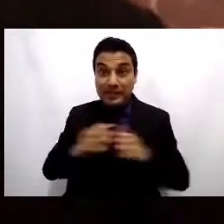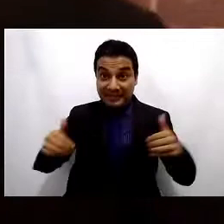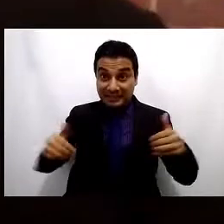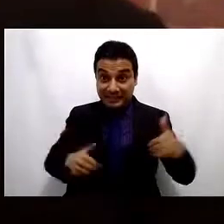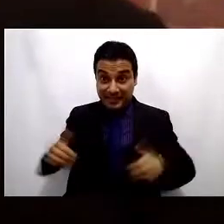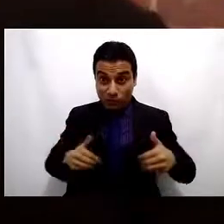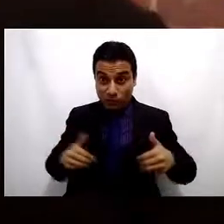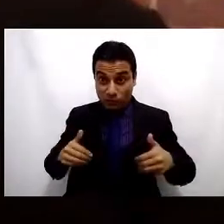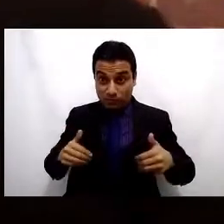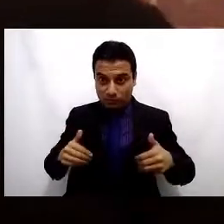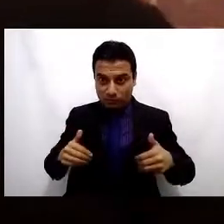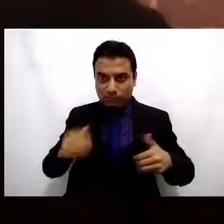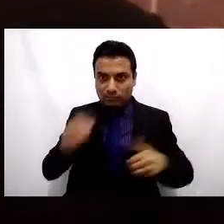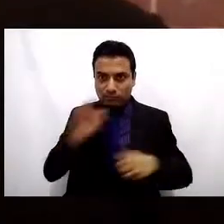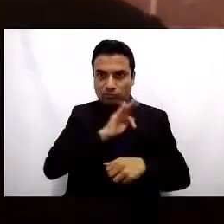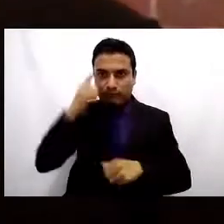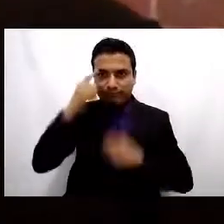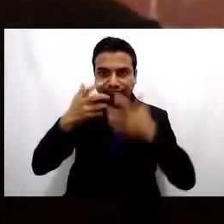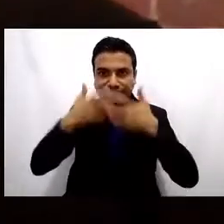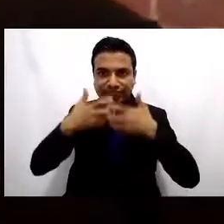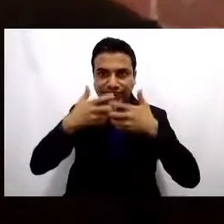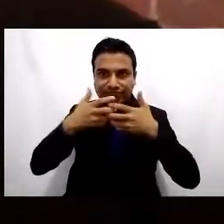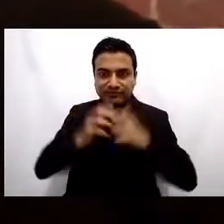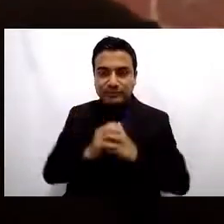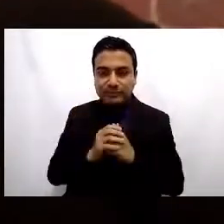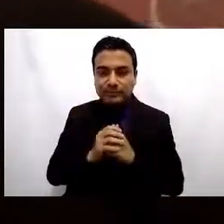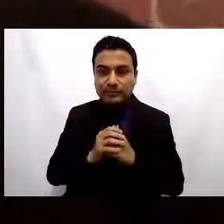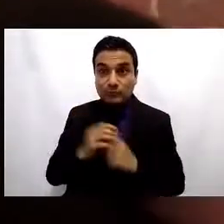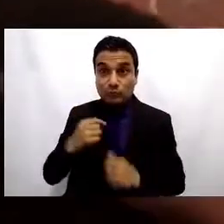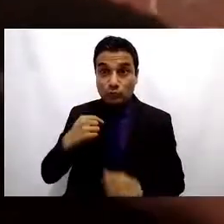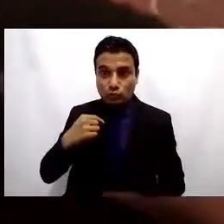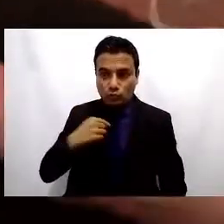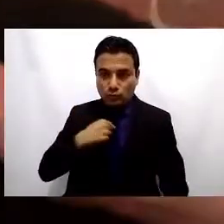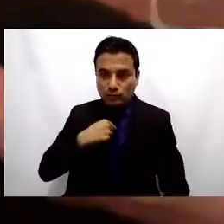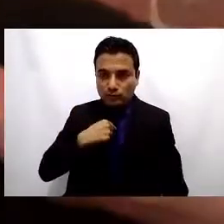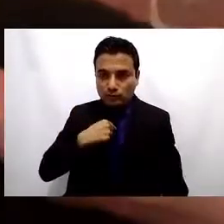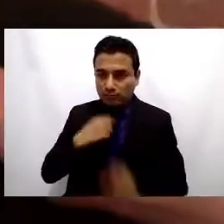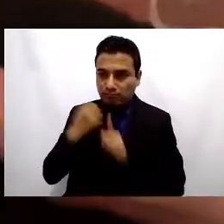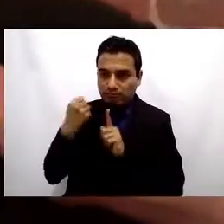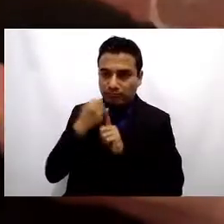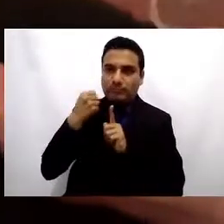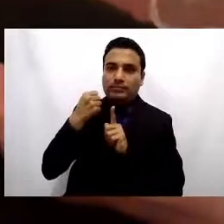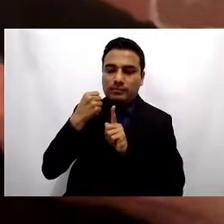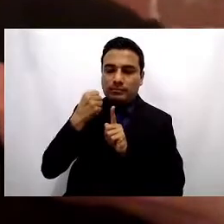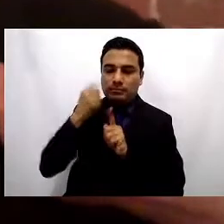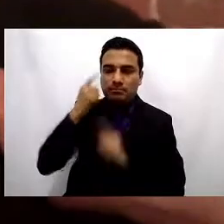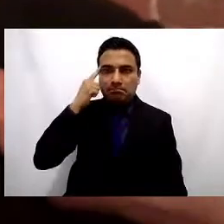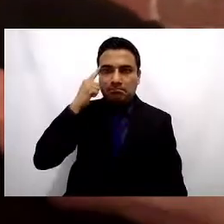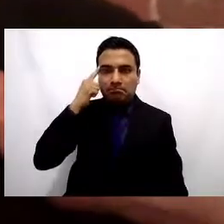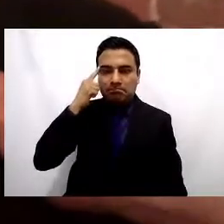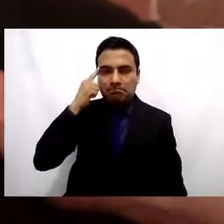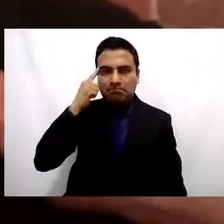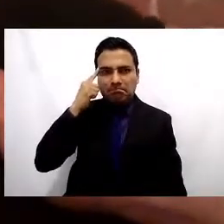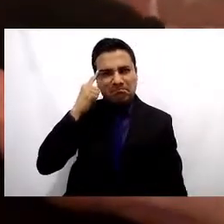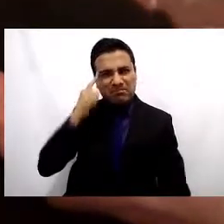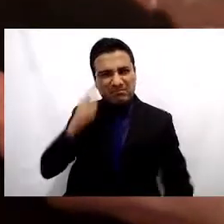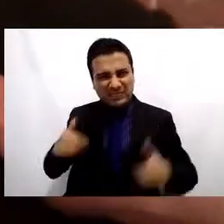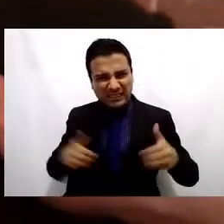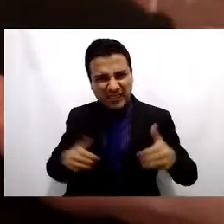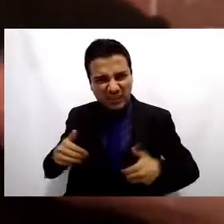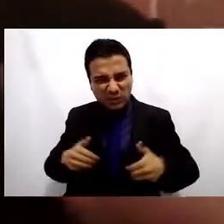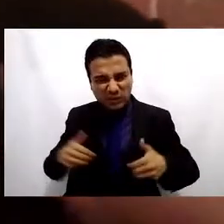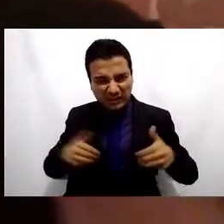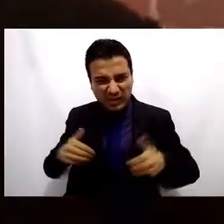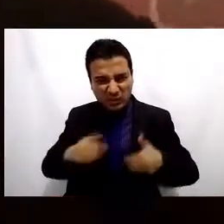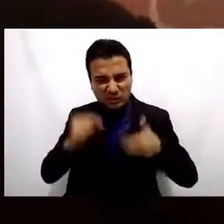Además de iluminarme, a mí me provocó a pensar cómo piensa el teatro, cómo